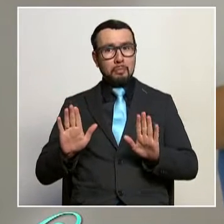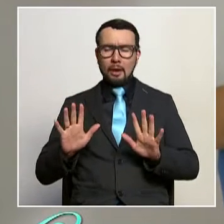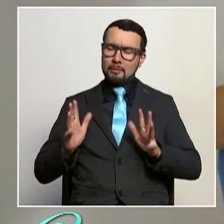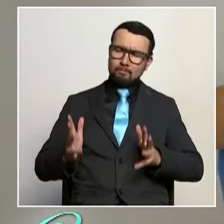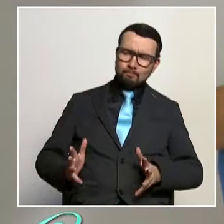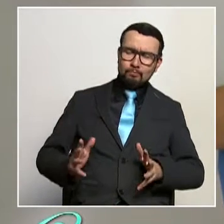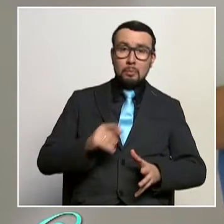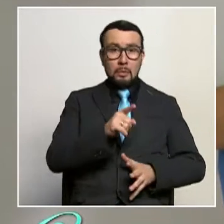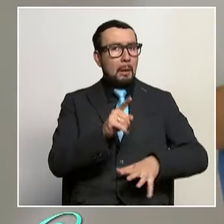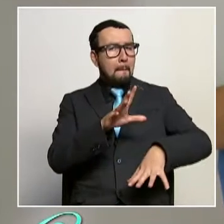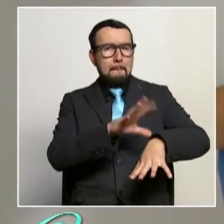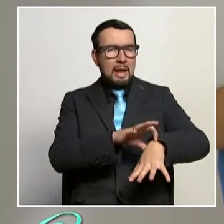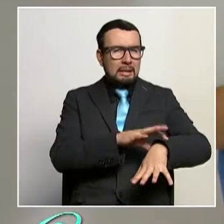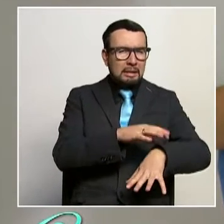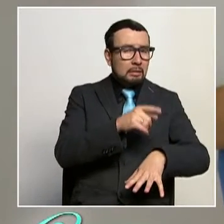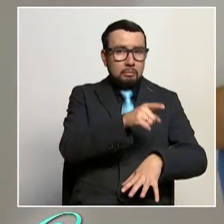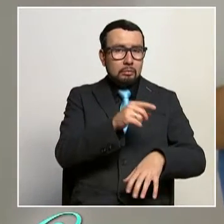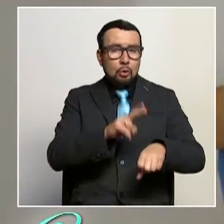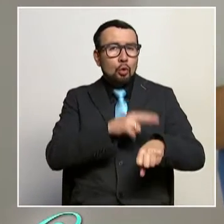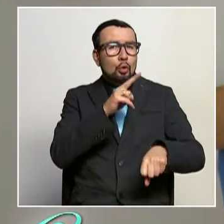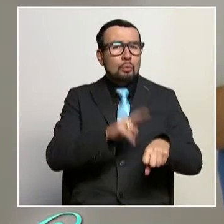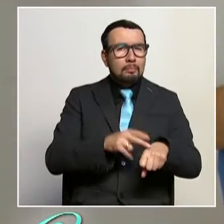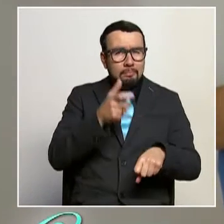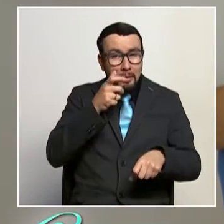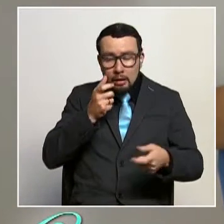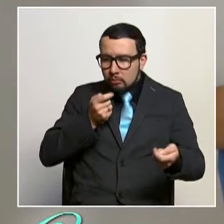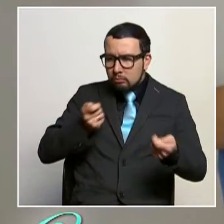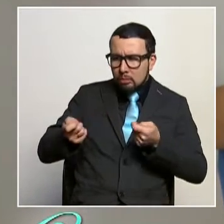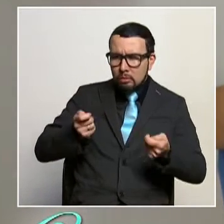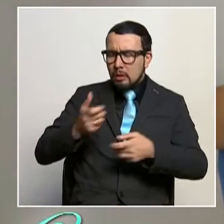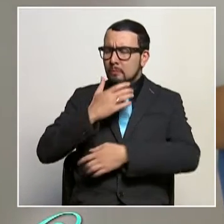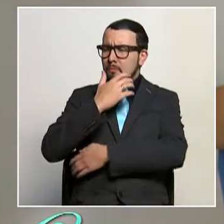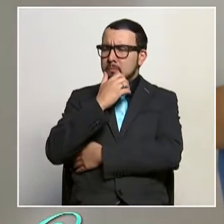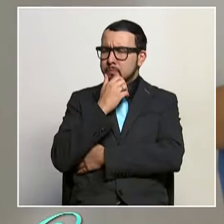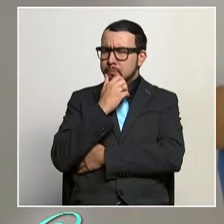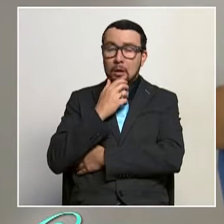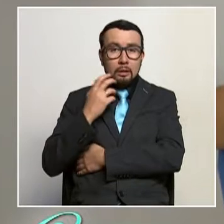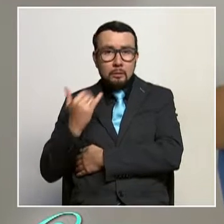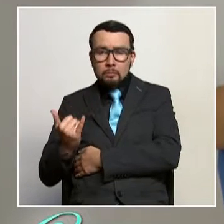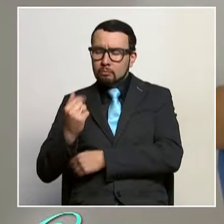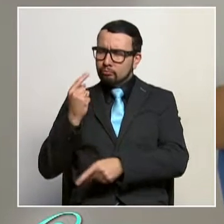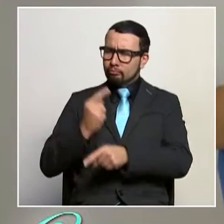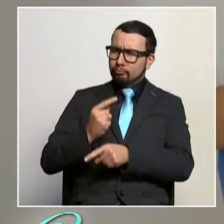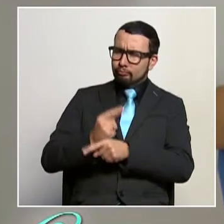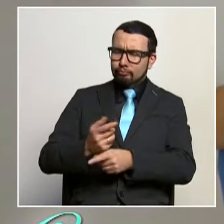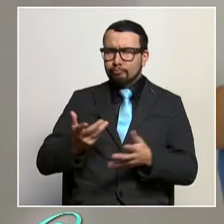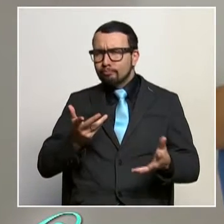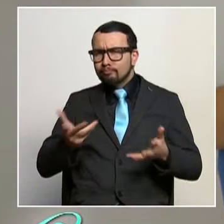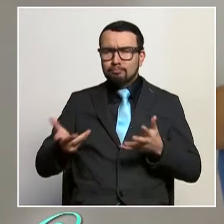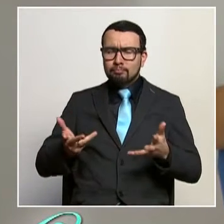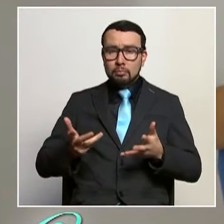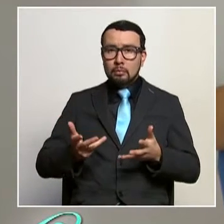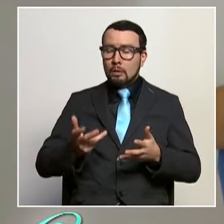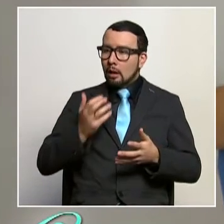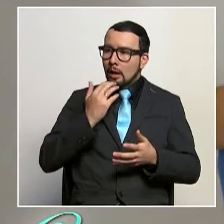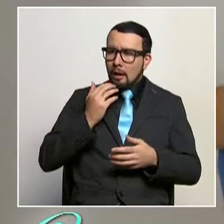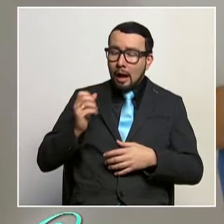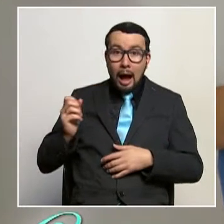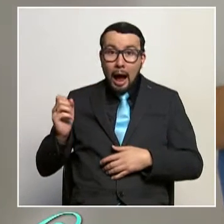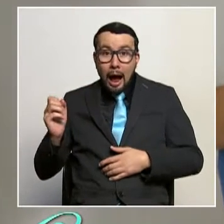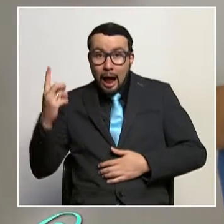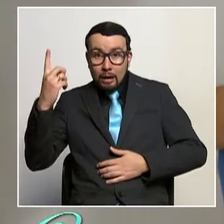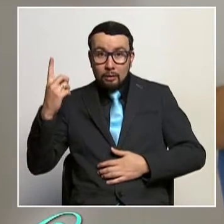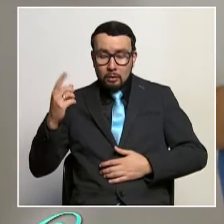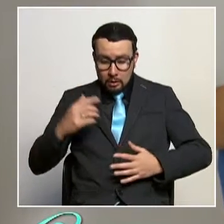que aprendimos, hay un concepto que es el reflejo viscerocutáneo. Quiere decir, es que cuando hay algo que viene de